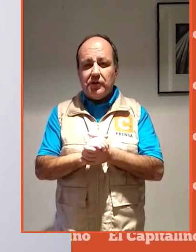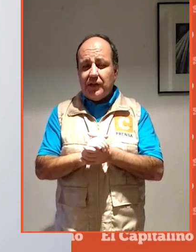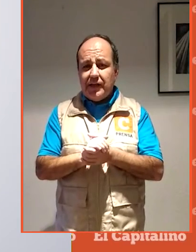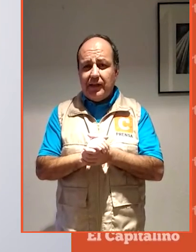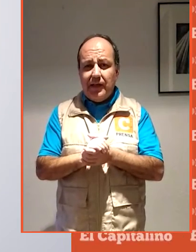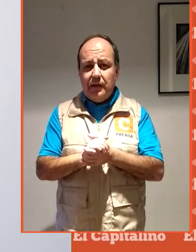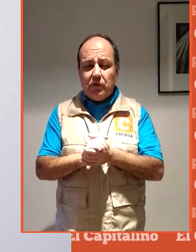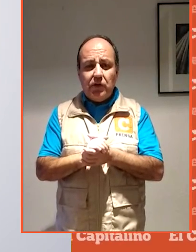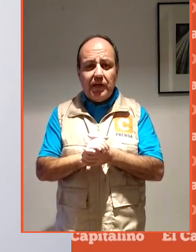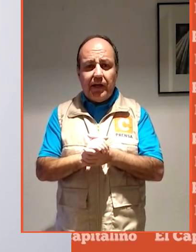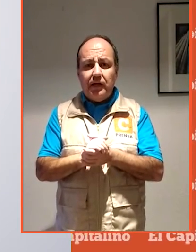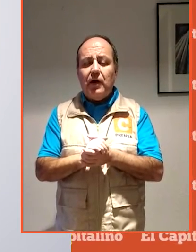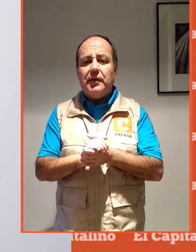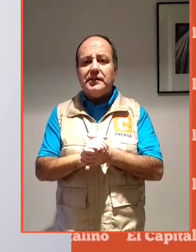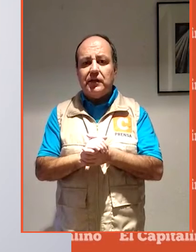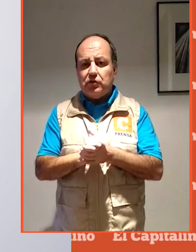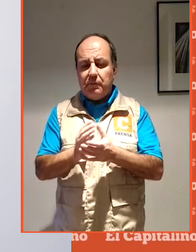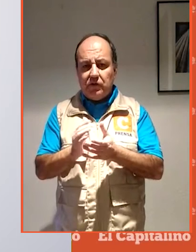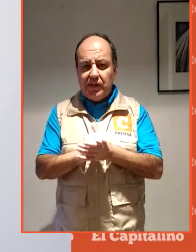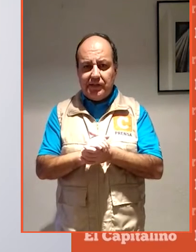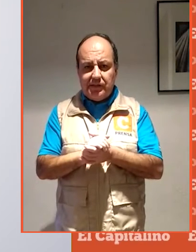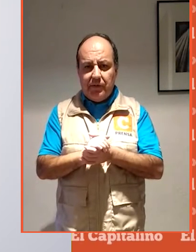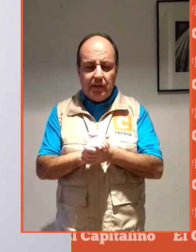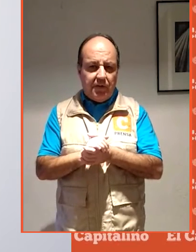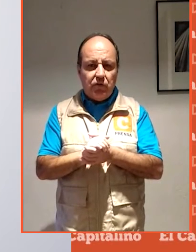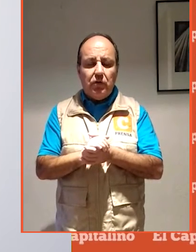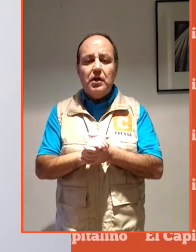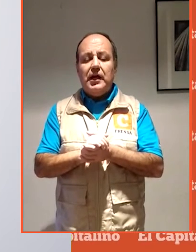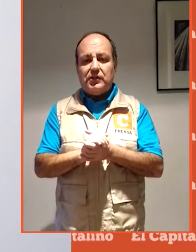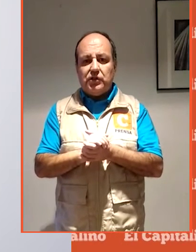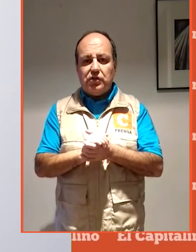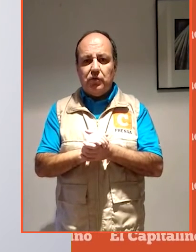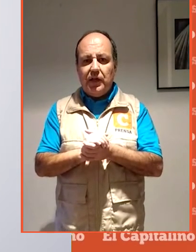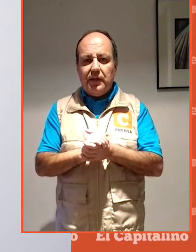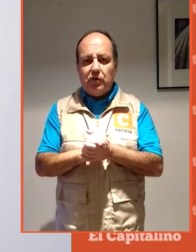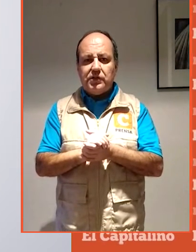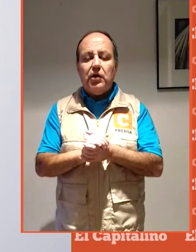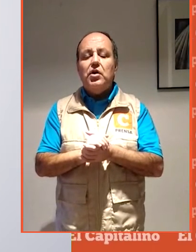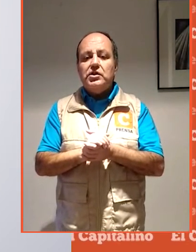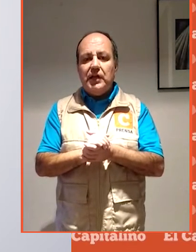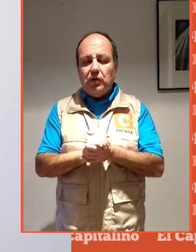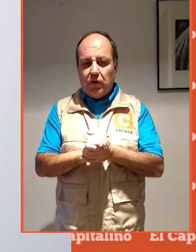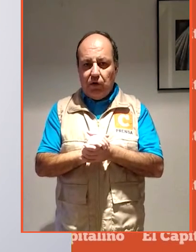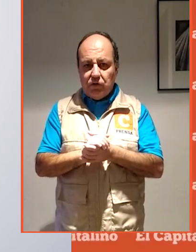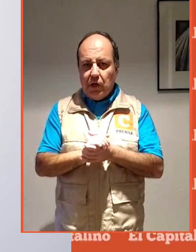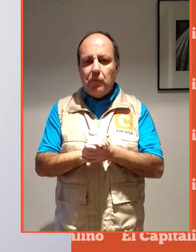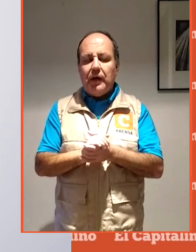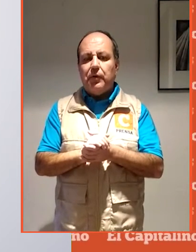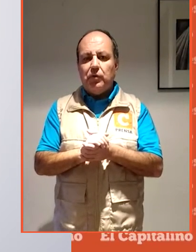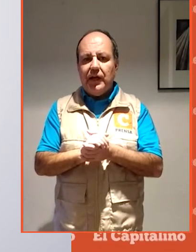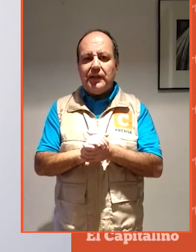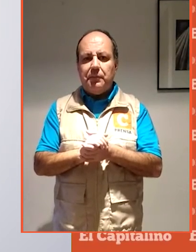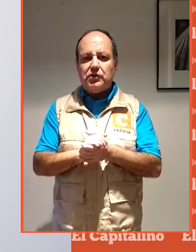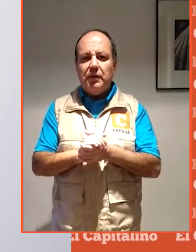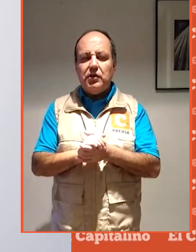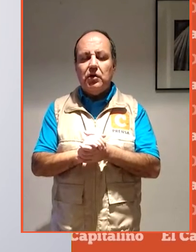Terminamos con información acerca del boxeo y el Canelo Álvarez. En los primeros días de este 2021, la Asociación Mundial de Boxeo ya no lo reconoce como